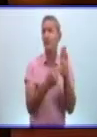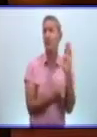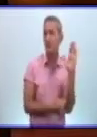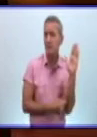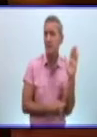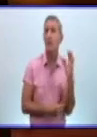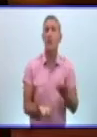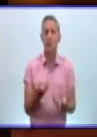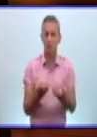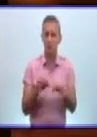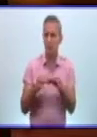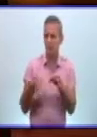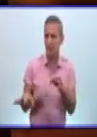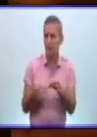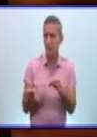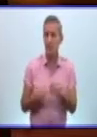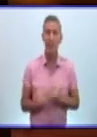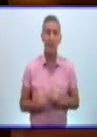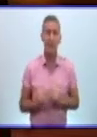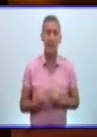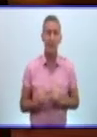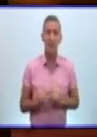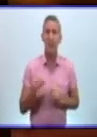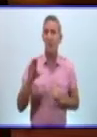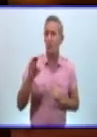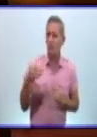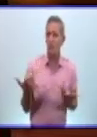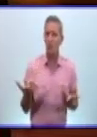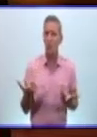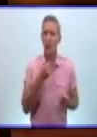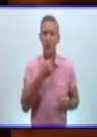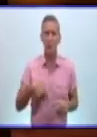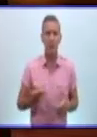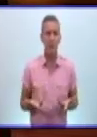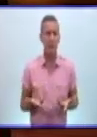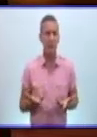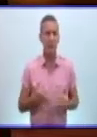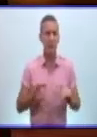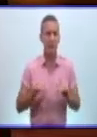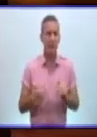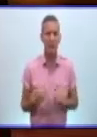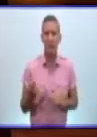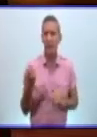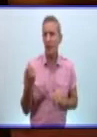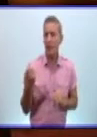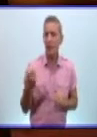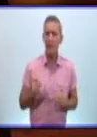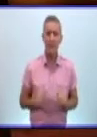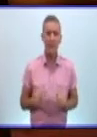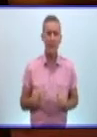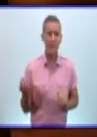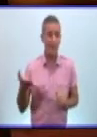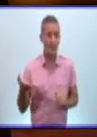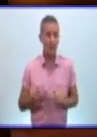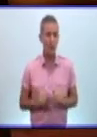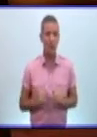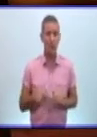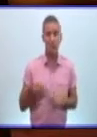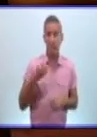a cocinar el arroz. También podemos mencionar, por ejemplo, cuando queremos preparar un refresco instantáneo. Añadimos el